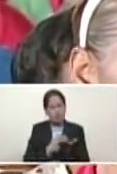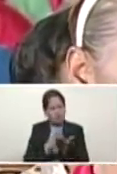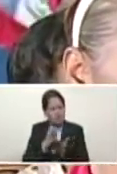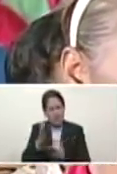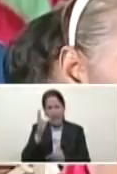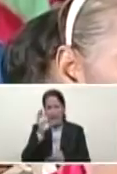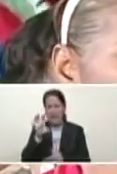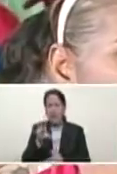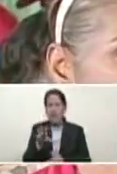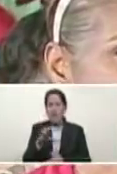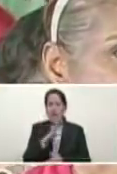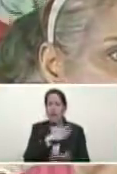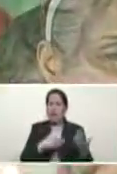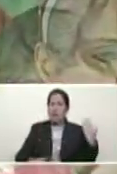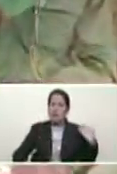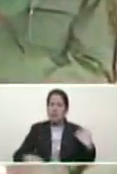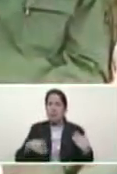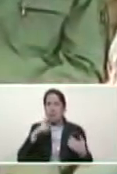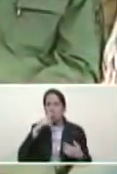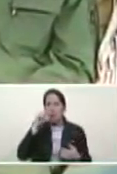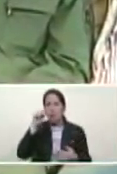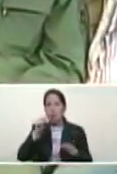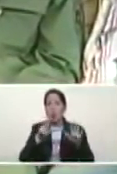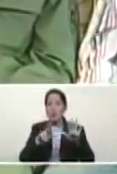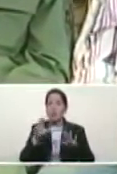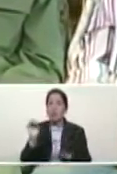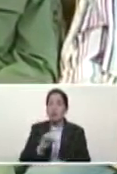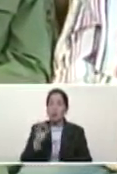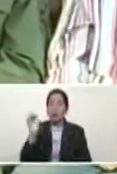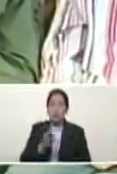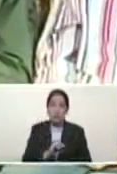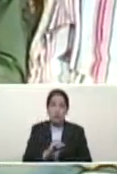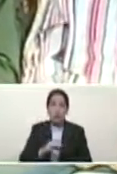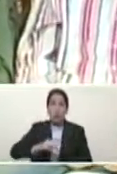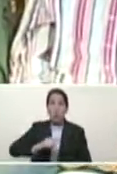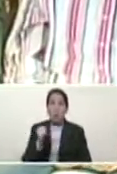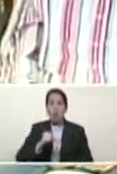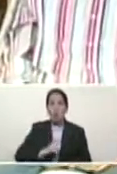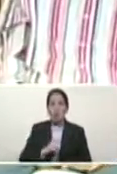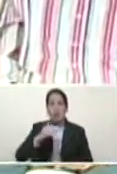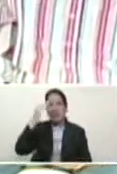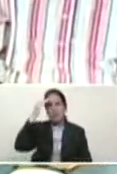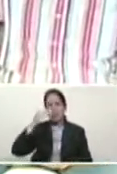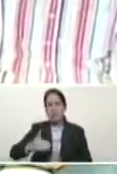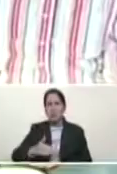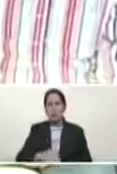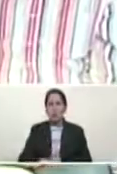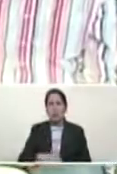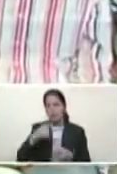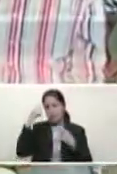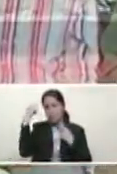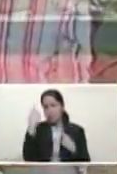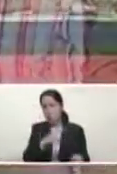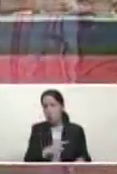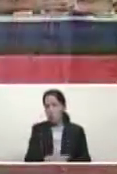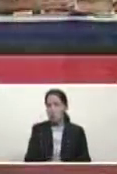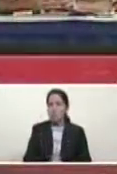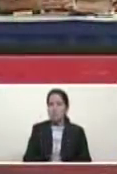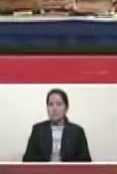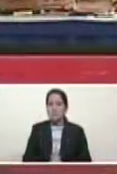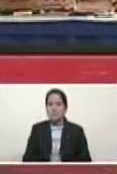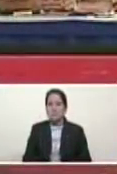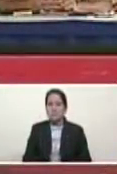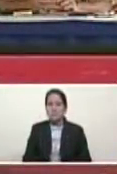Maduro, inmediatamente. El 80% del personal, policial y militar, los dejaron solos.